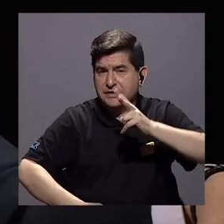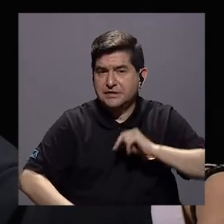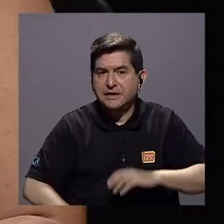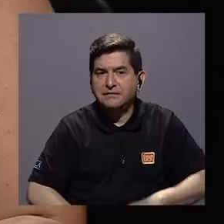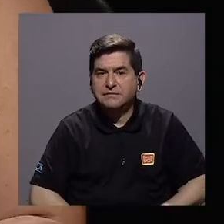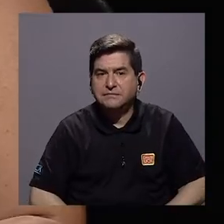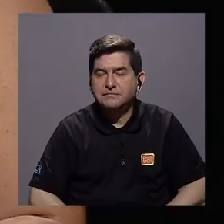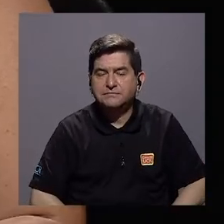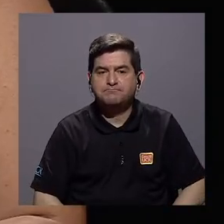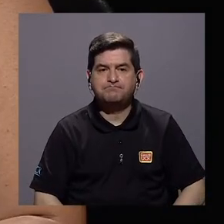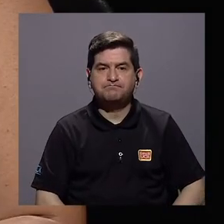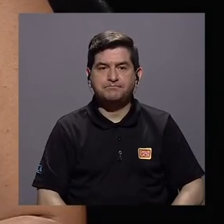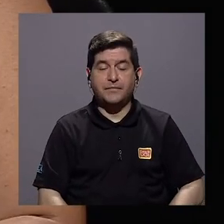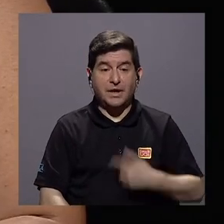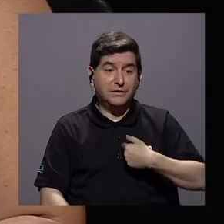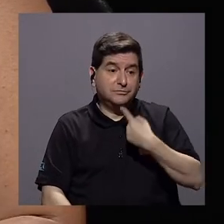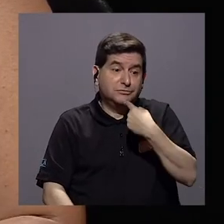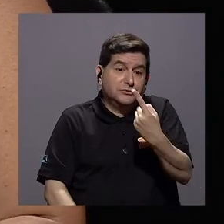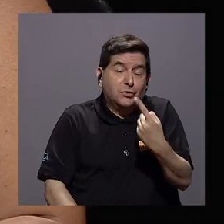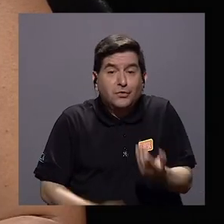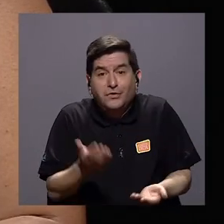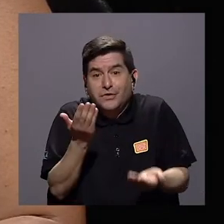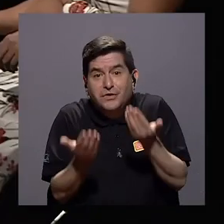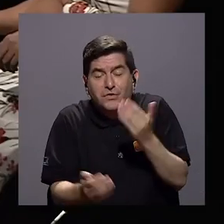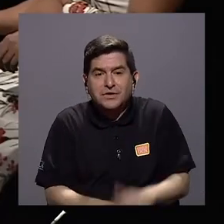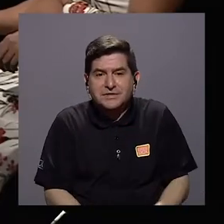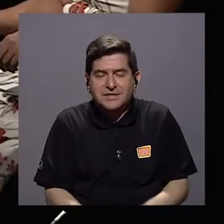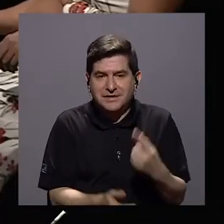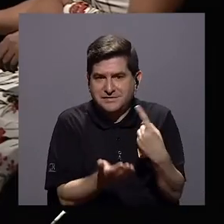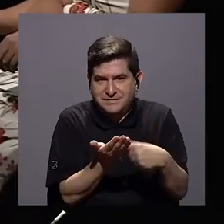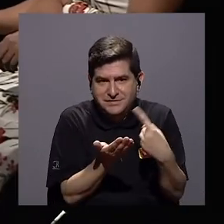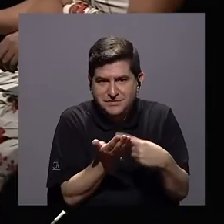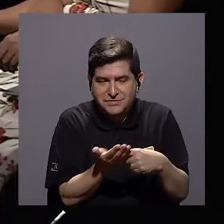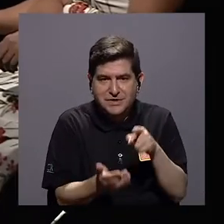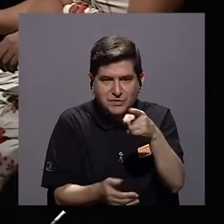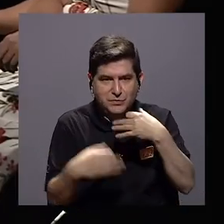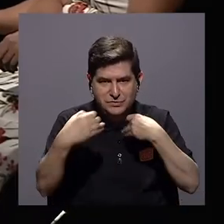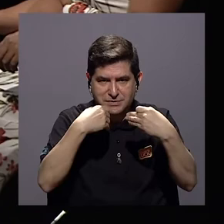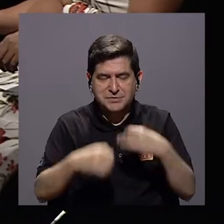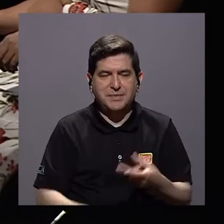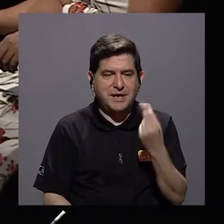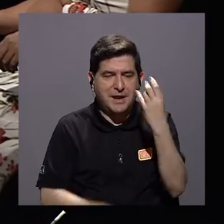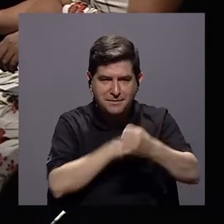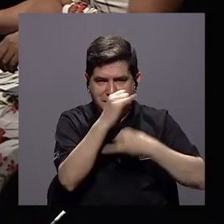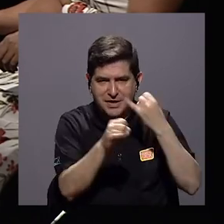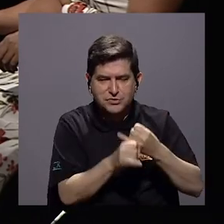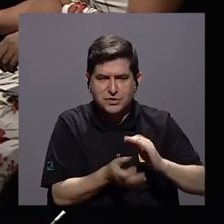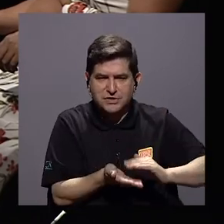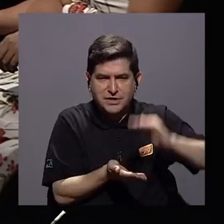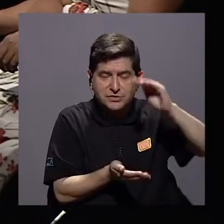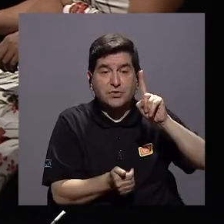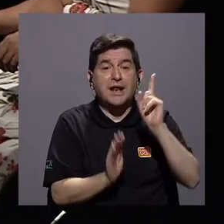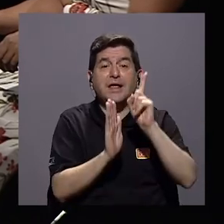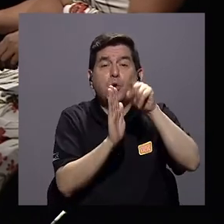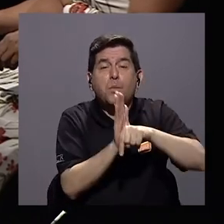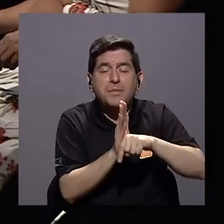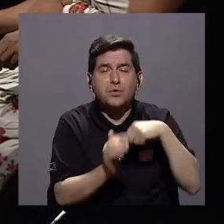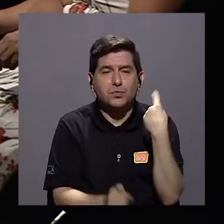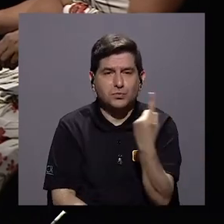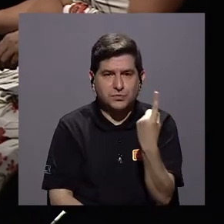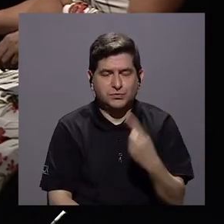verdaderamente? Mire, lo digo en debate de que usted me dice que el precio internacional subió, me queda un minuto